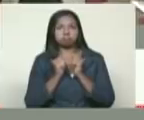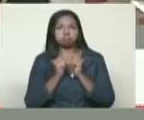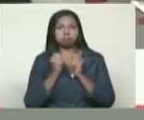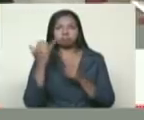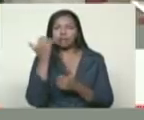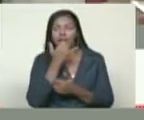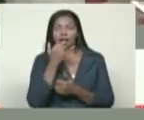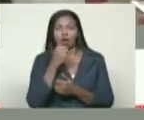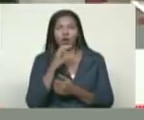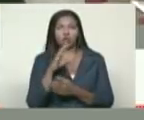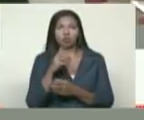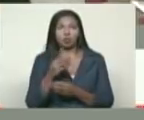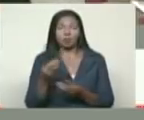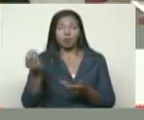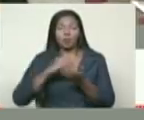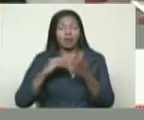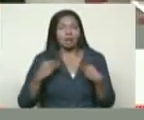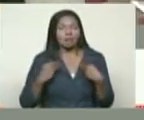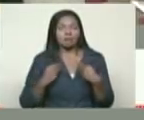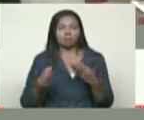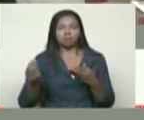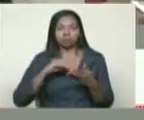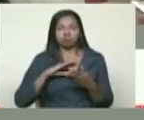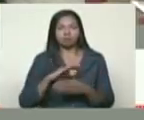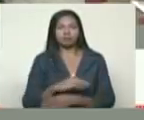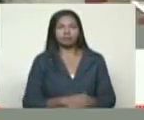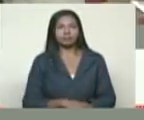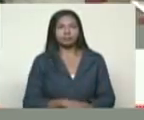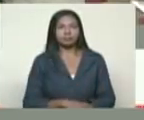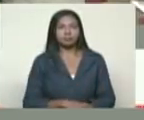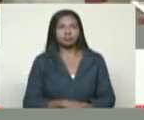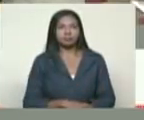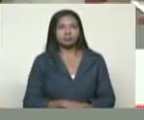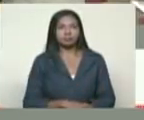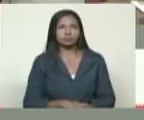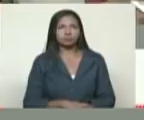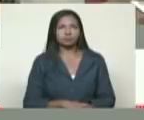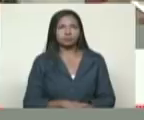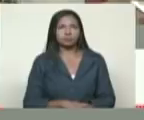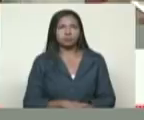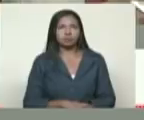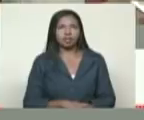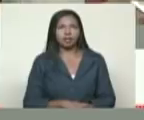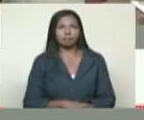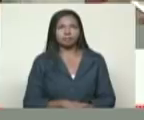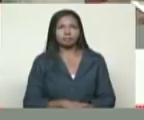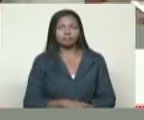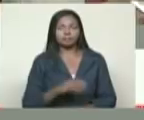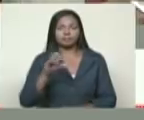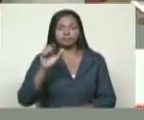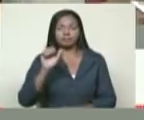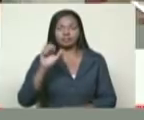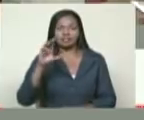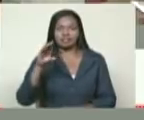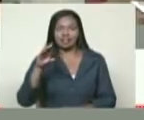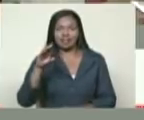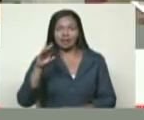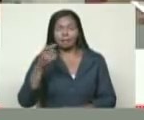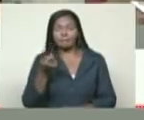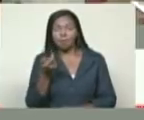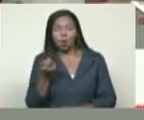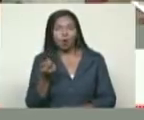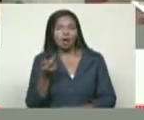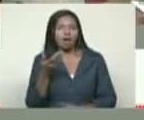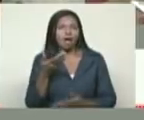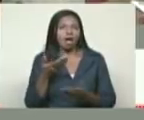la vamos a resucitar y la vamos a reactivar. Ahí está la CELAC, con muy poca actividad y otros mecanismos